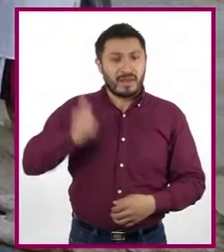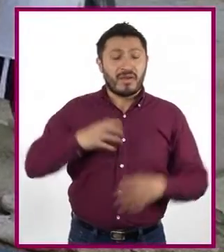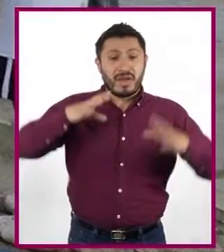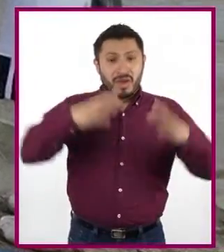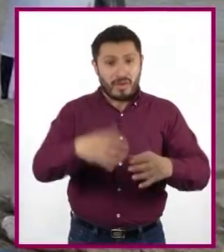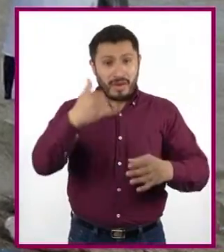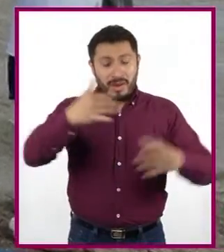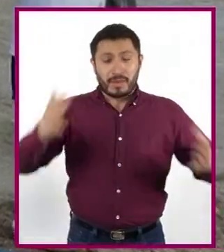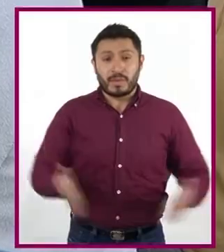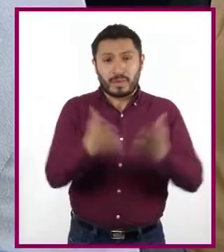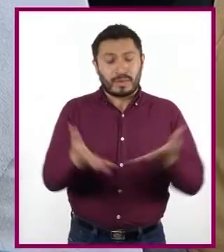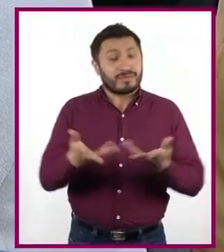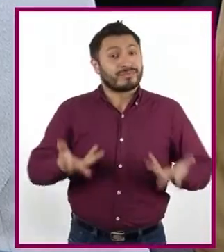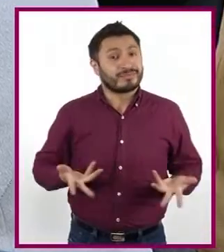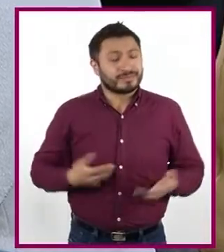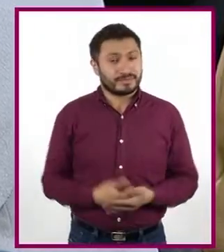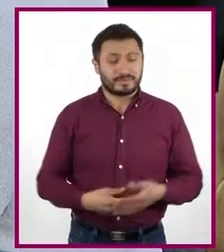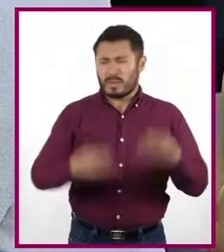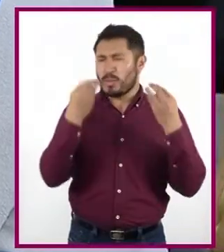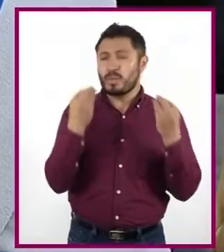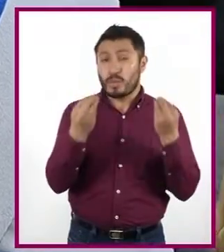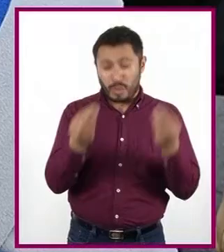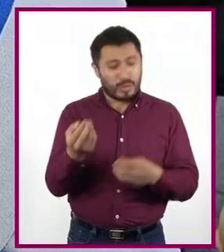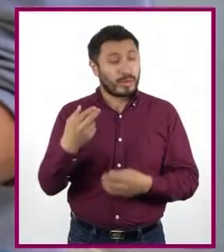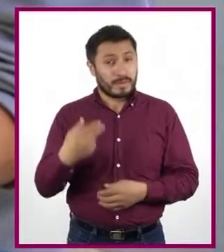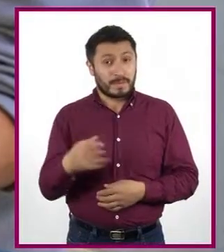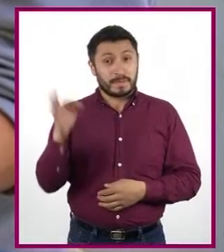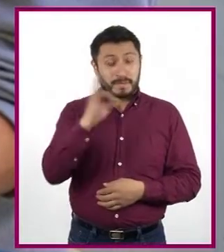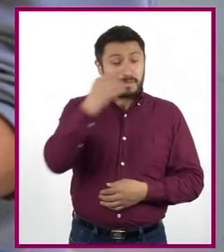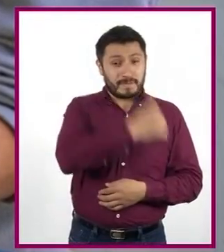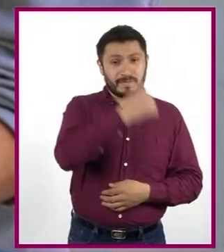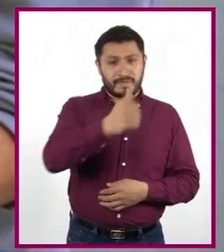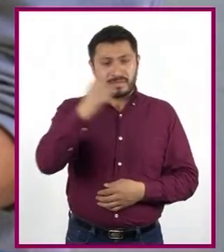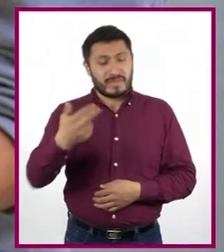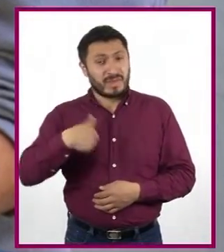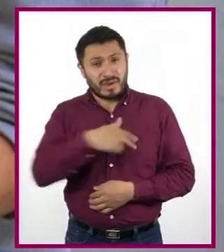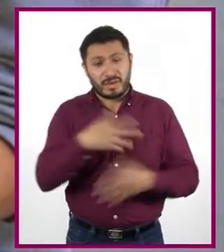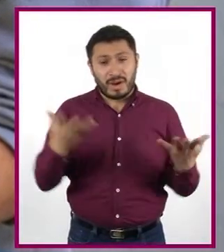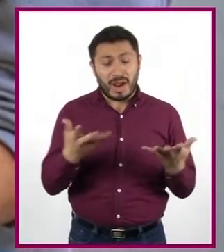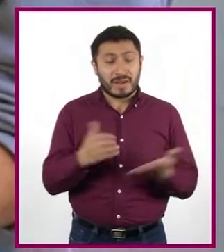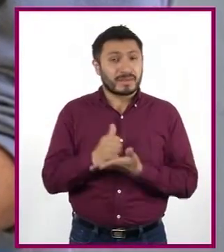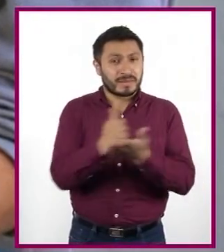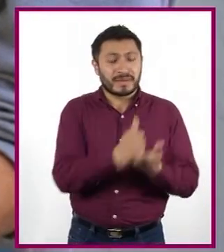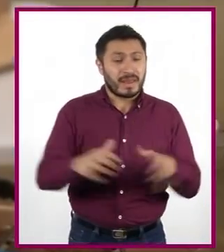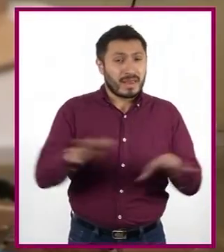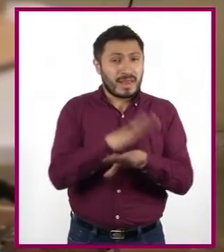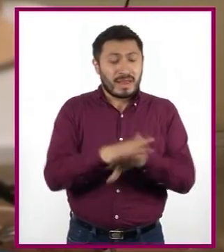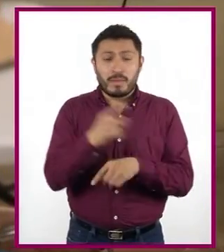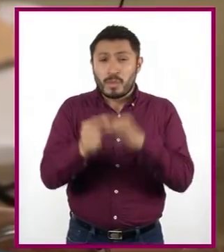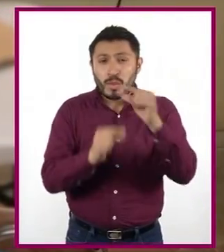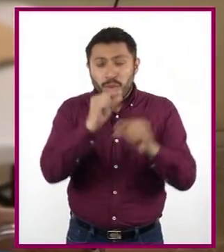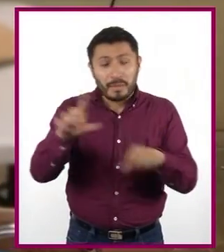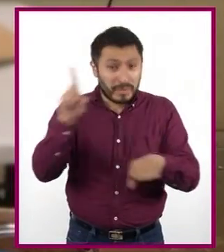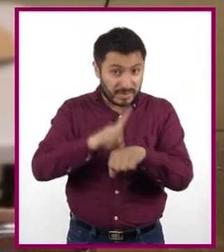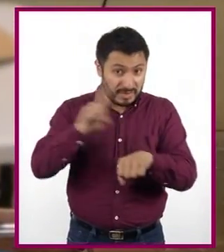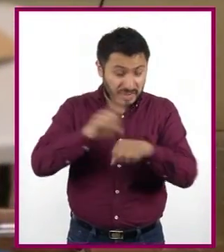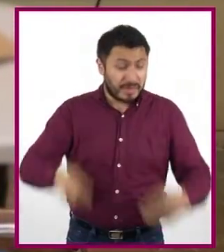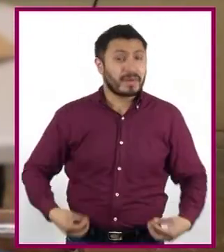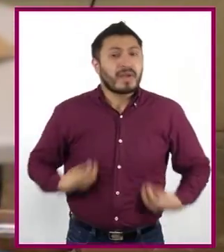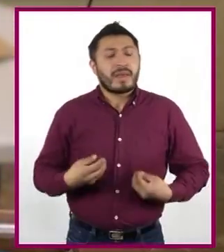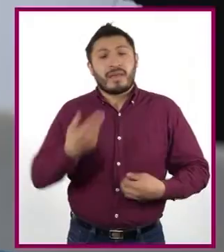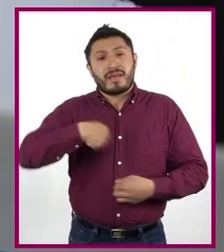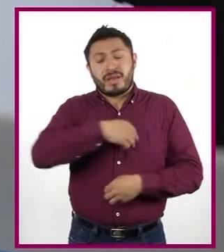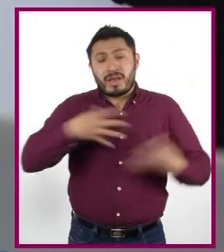y sustentable? Mucho, ya que si cada uno hacemos pequeños cambios en nuestra vida diaria, entre todos